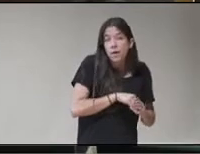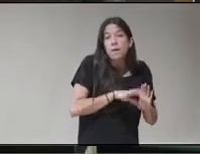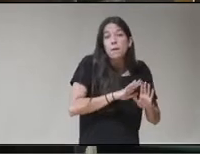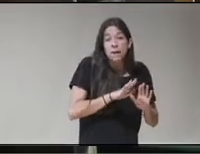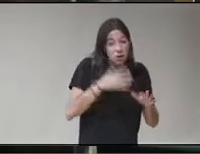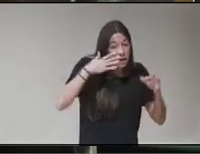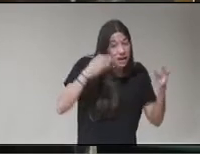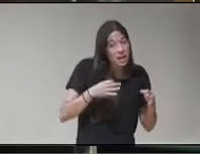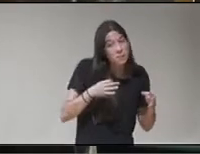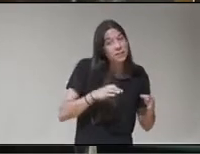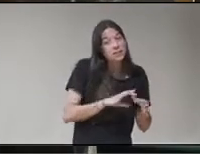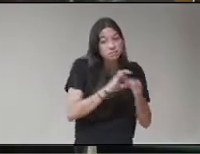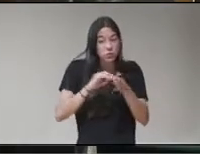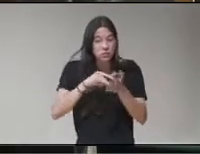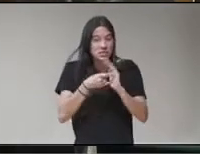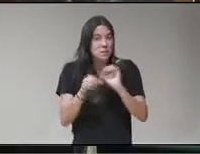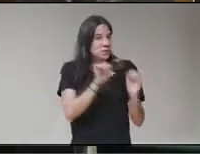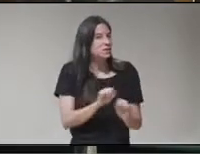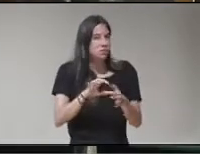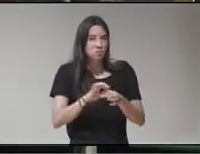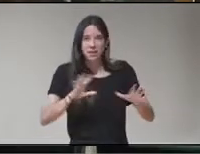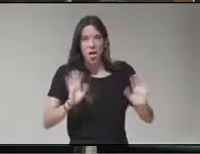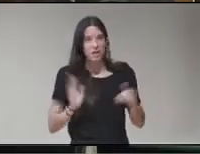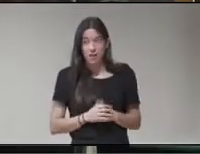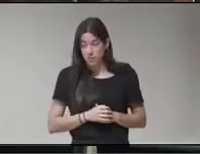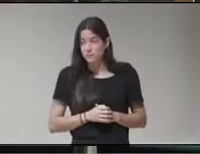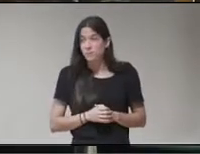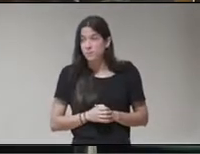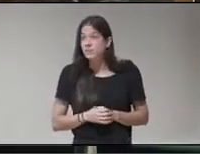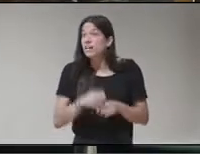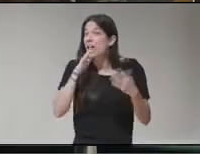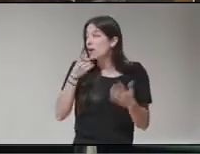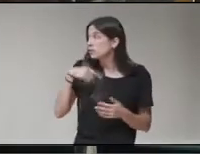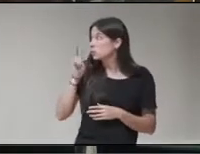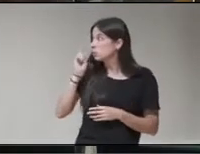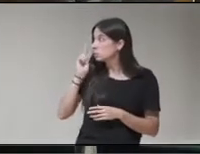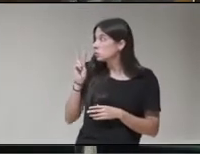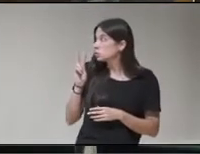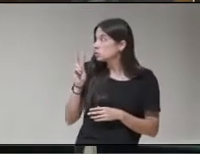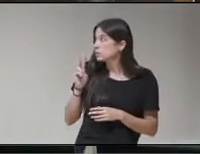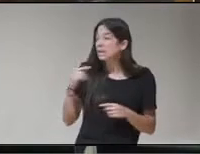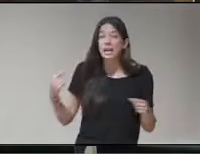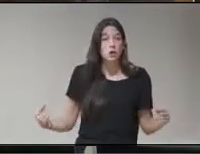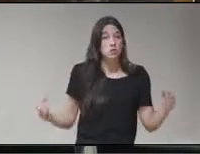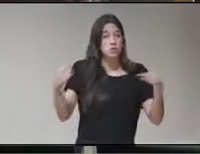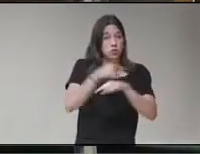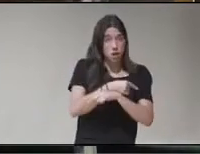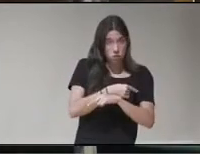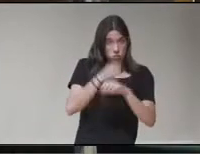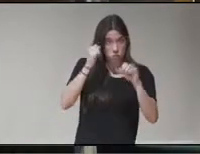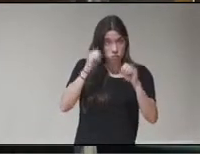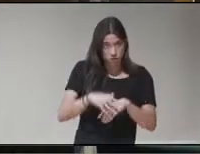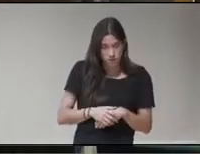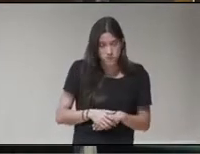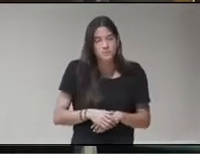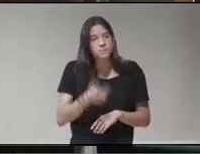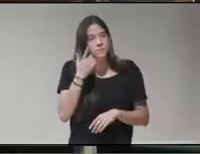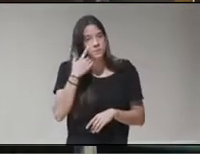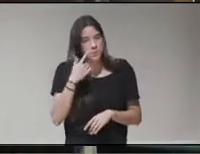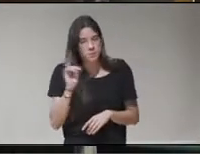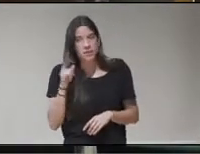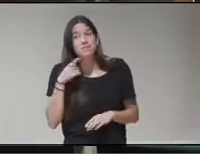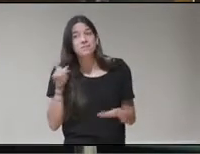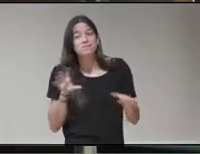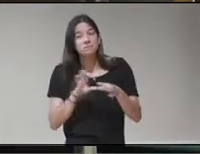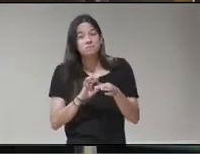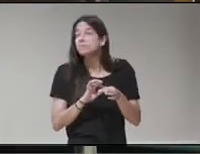que ver con el propio sistema inmunitario. Y ahora vamos a ver el contrapunto. Mirad, esto se refiere